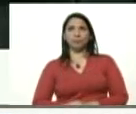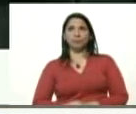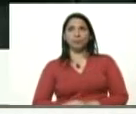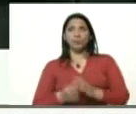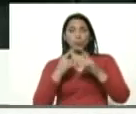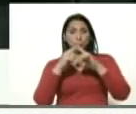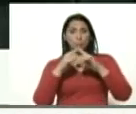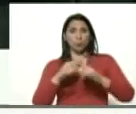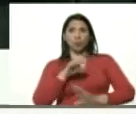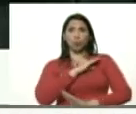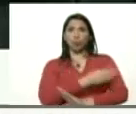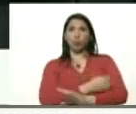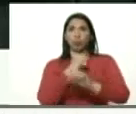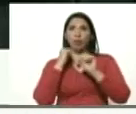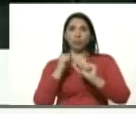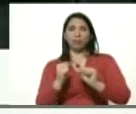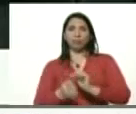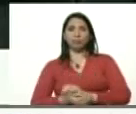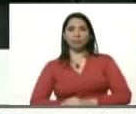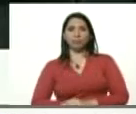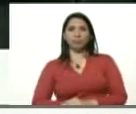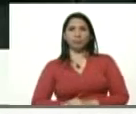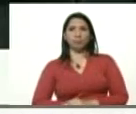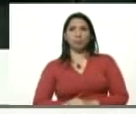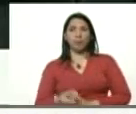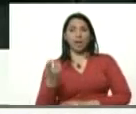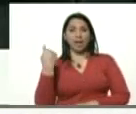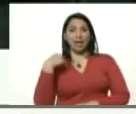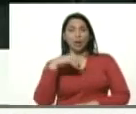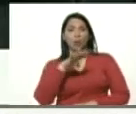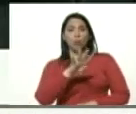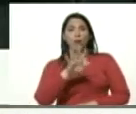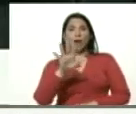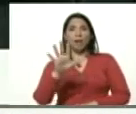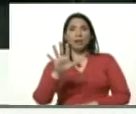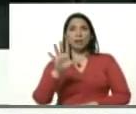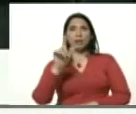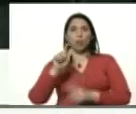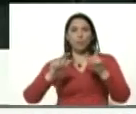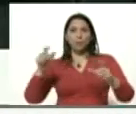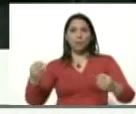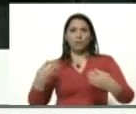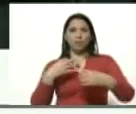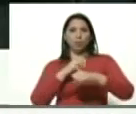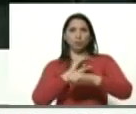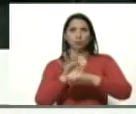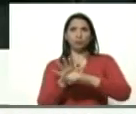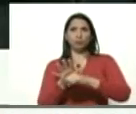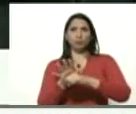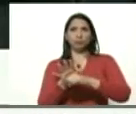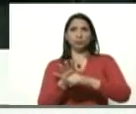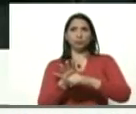Cifras duras tengo aquí. Ayer 45 casos.